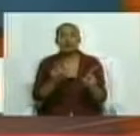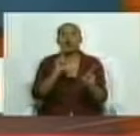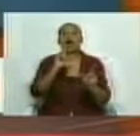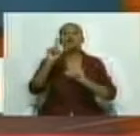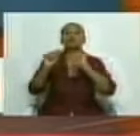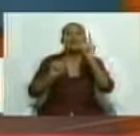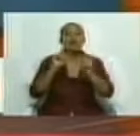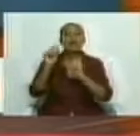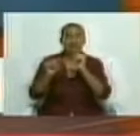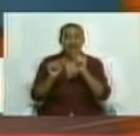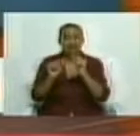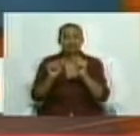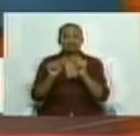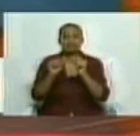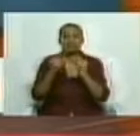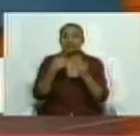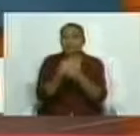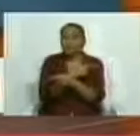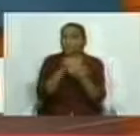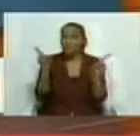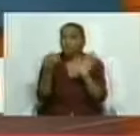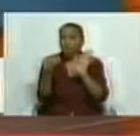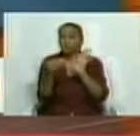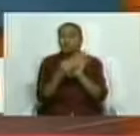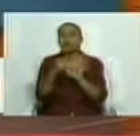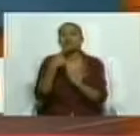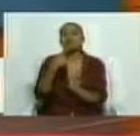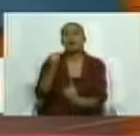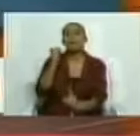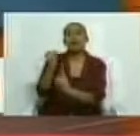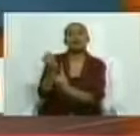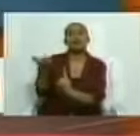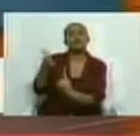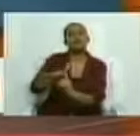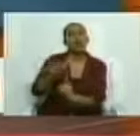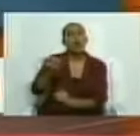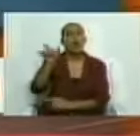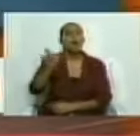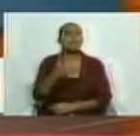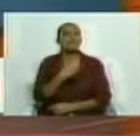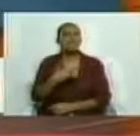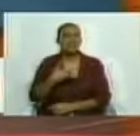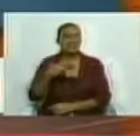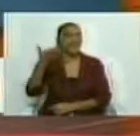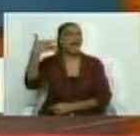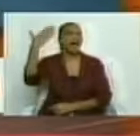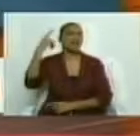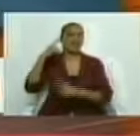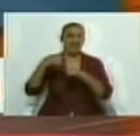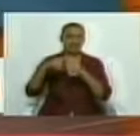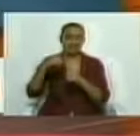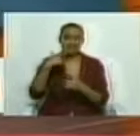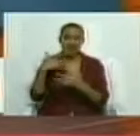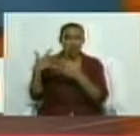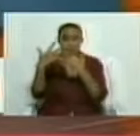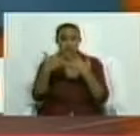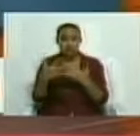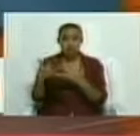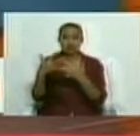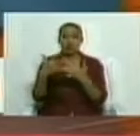Twitter muerte Obama y así sucesivamente Entonces los que banaliza que